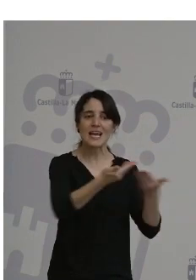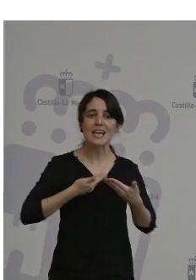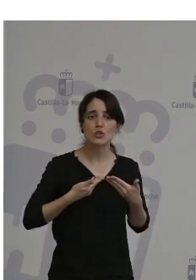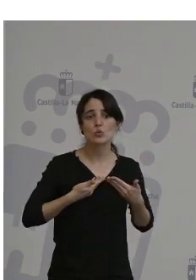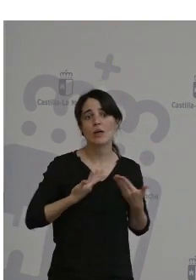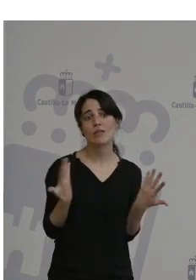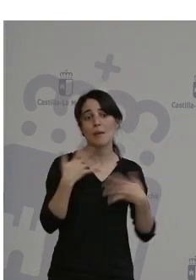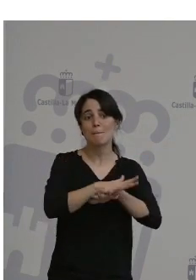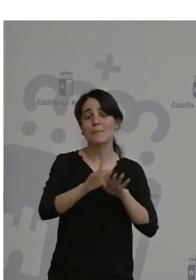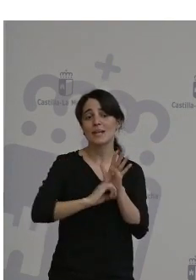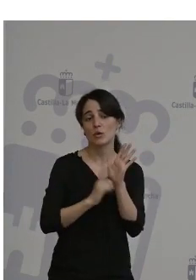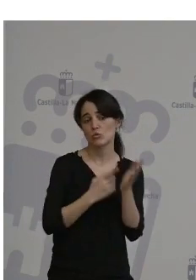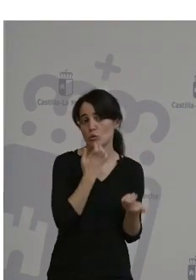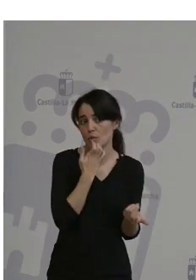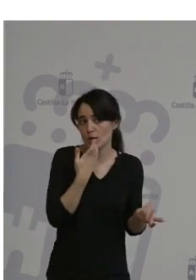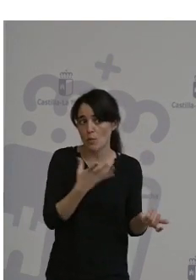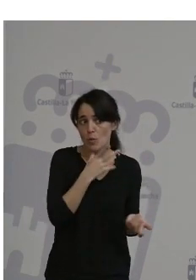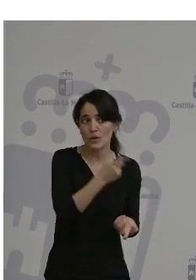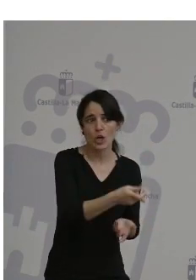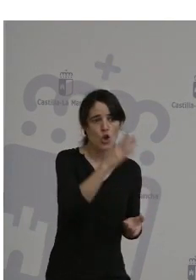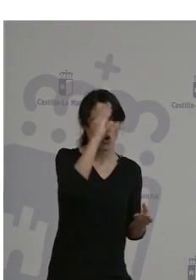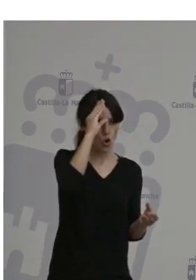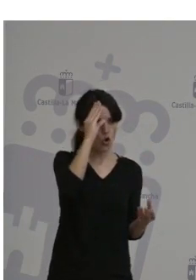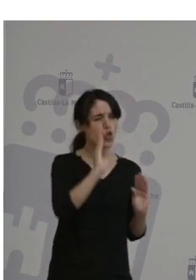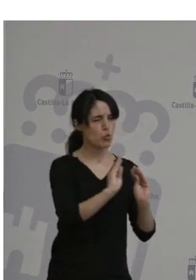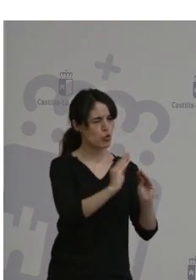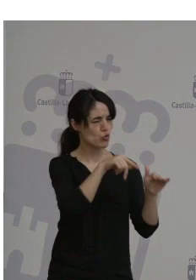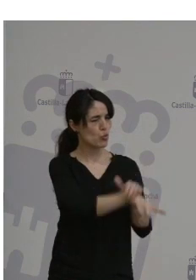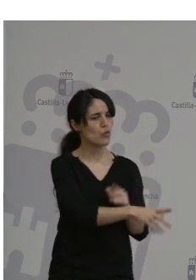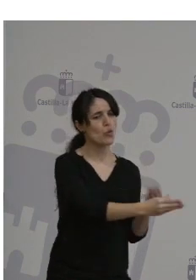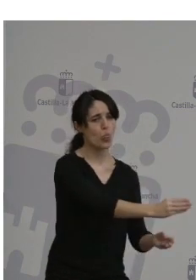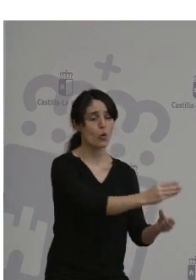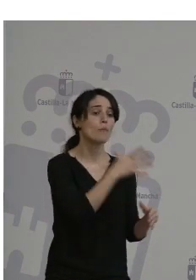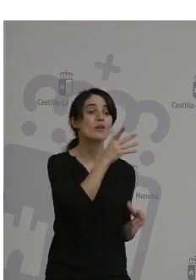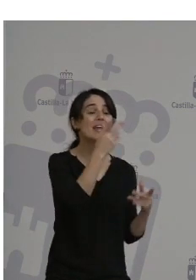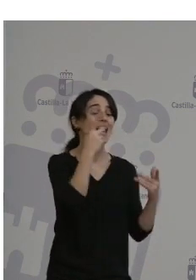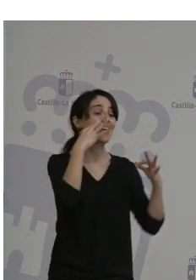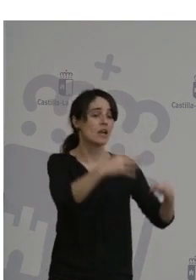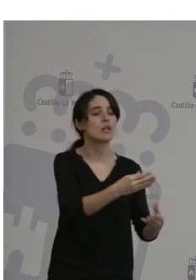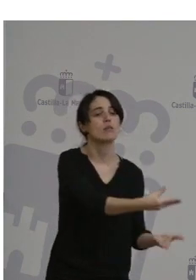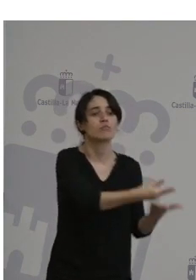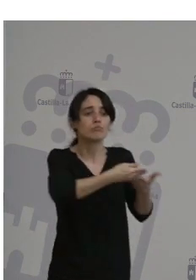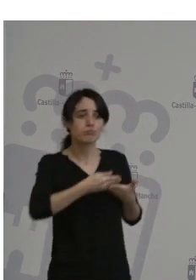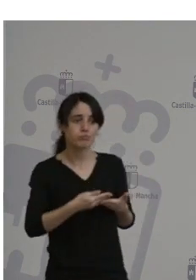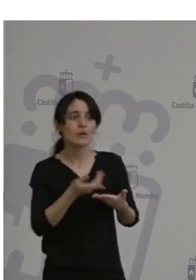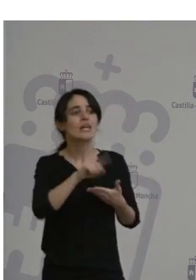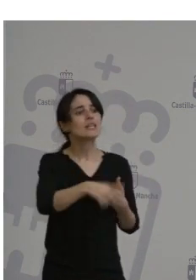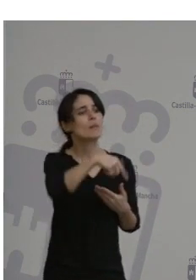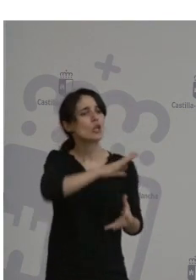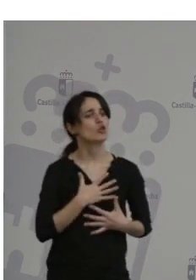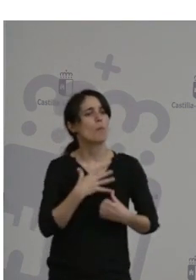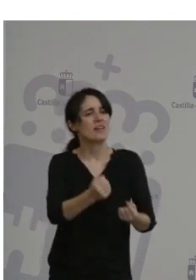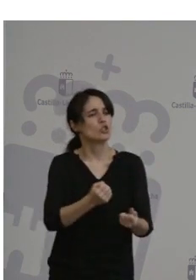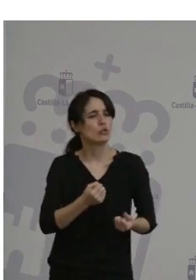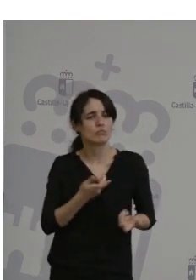inclusión que aportan su profundo conocimiento de una realidad así como su pasión y entrega en la representación y defensa